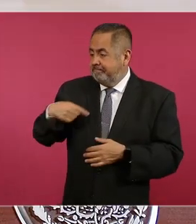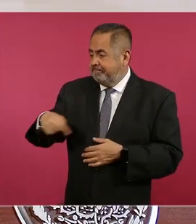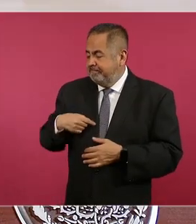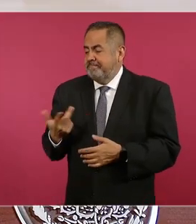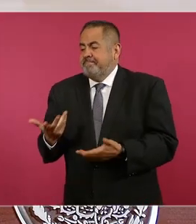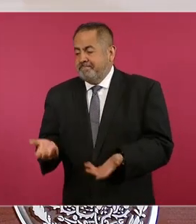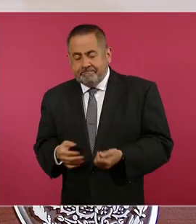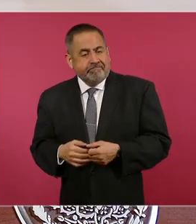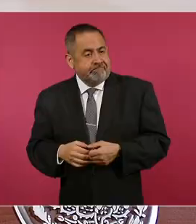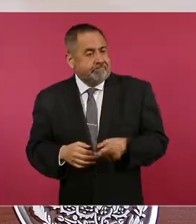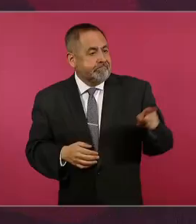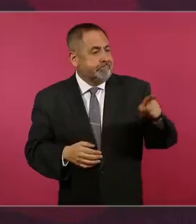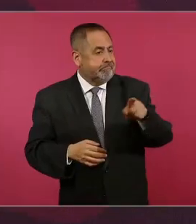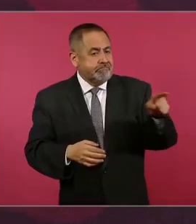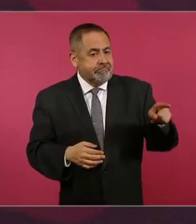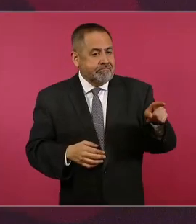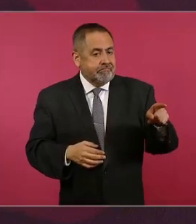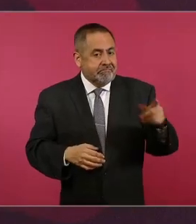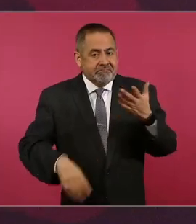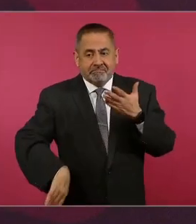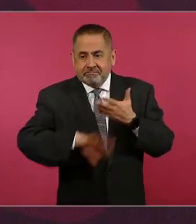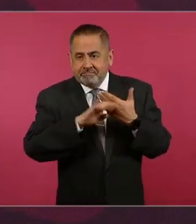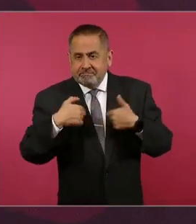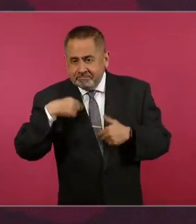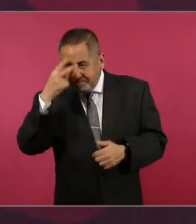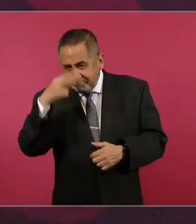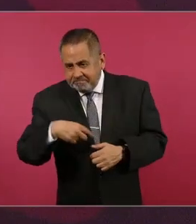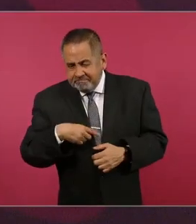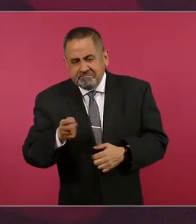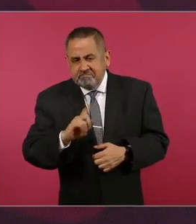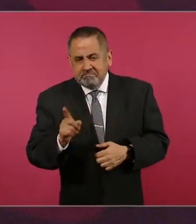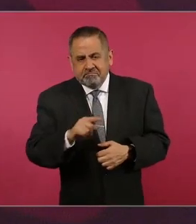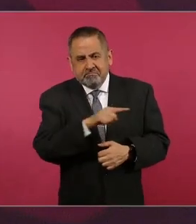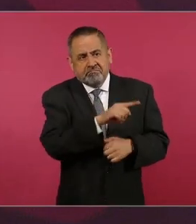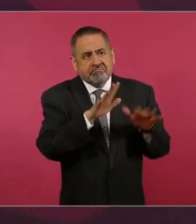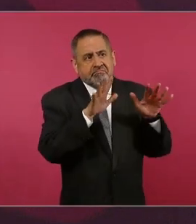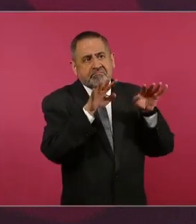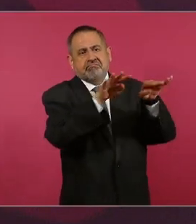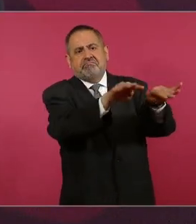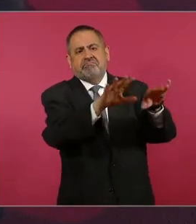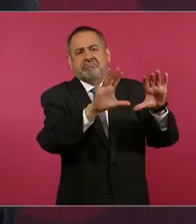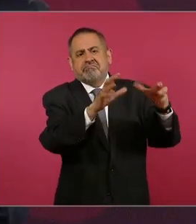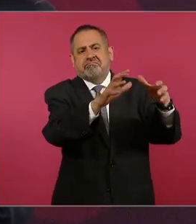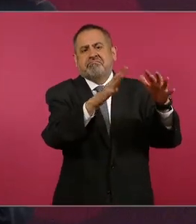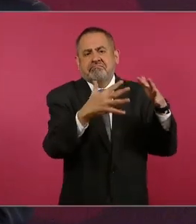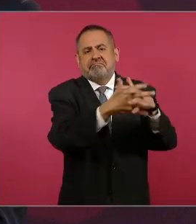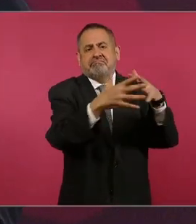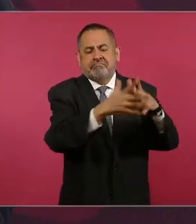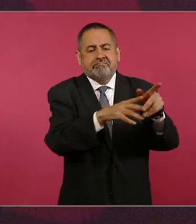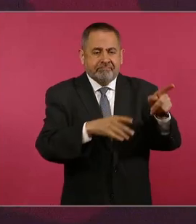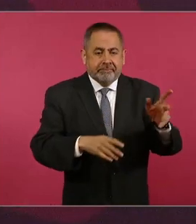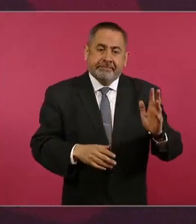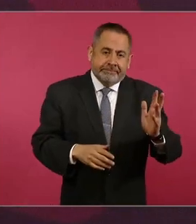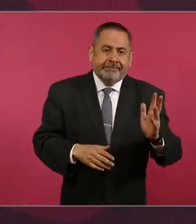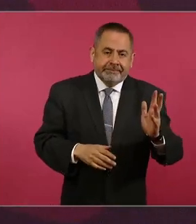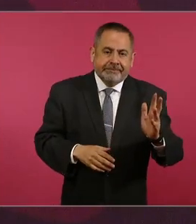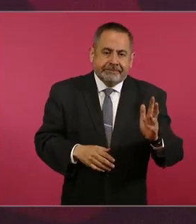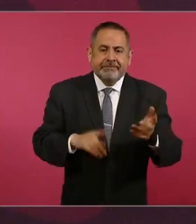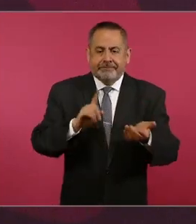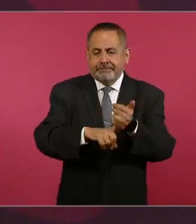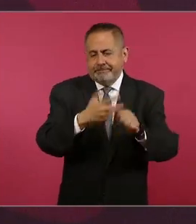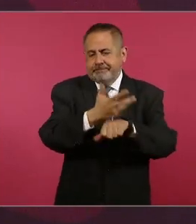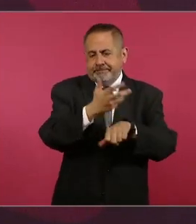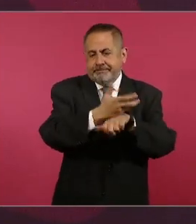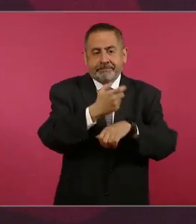de agredir a México, habla de Estados Unidos